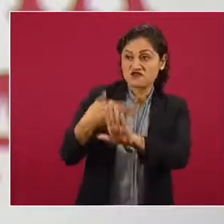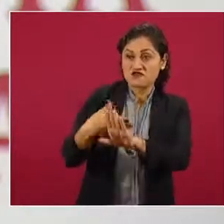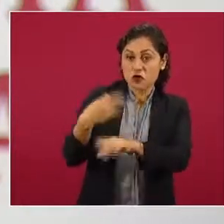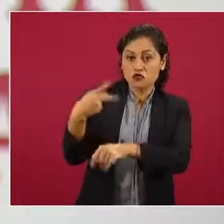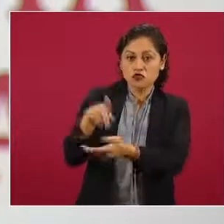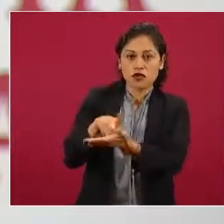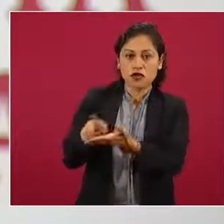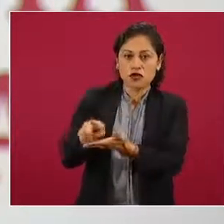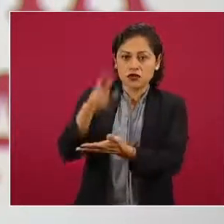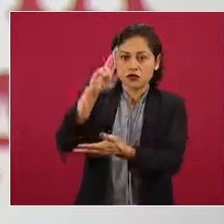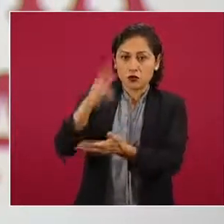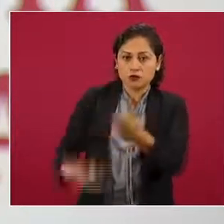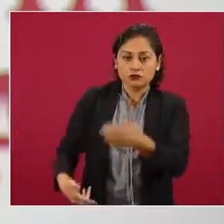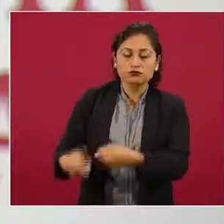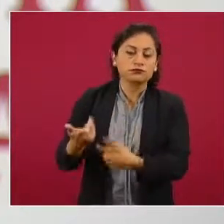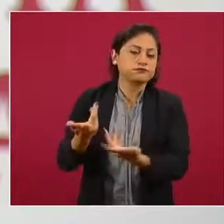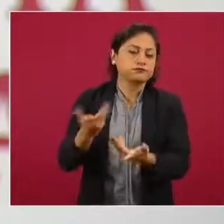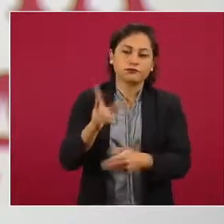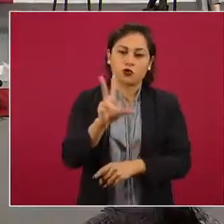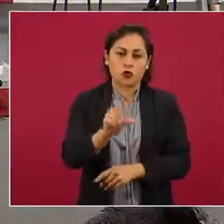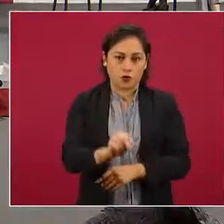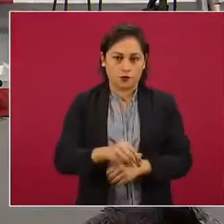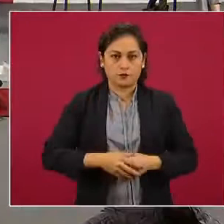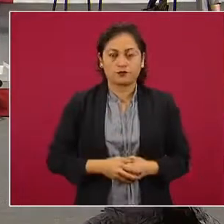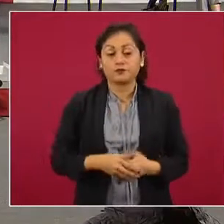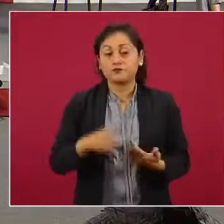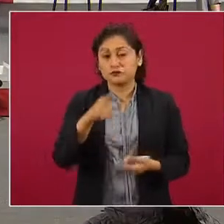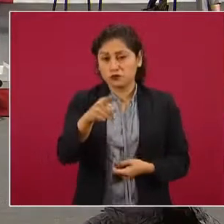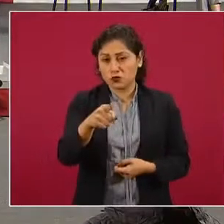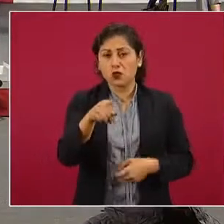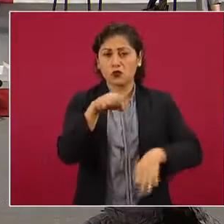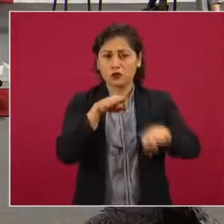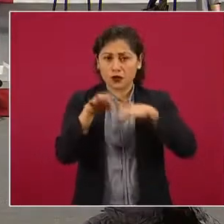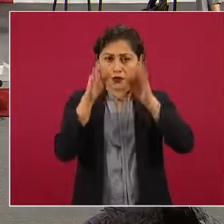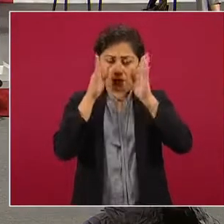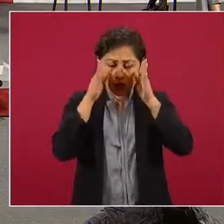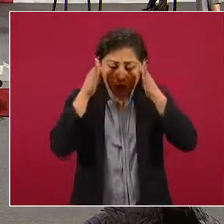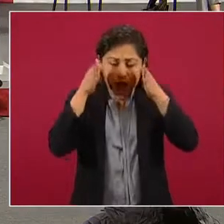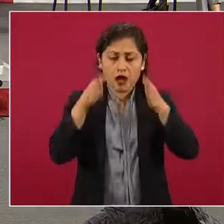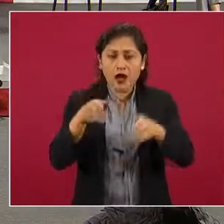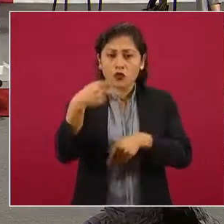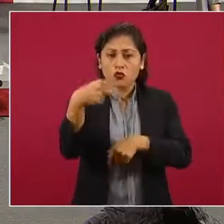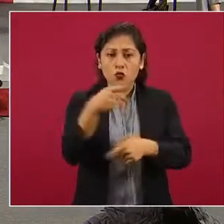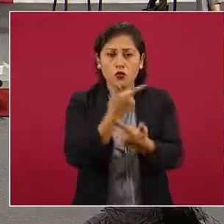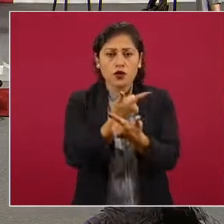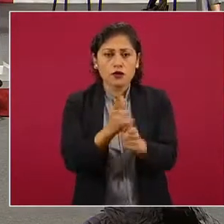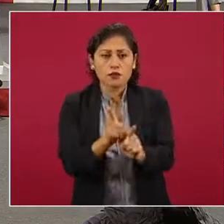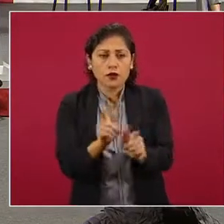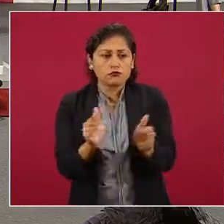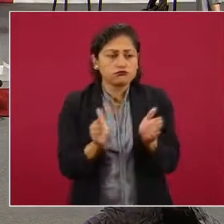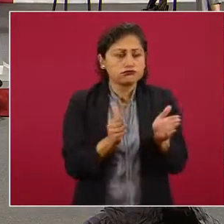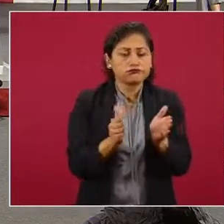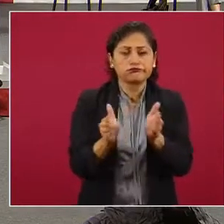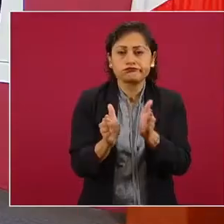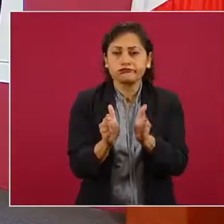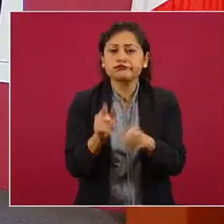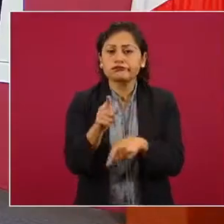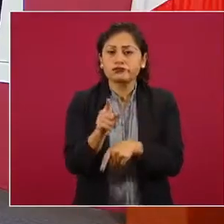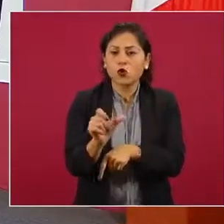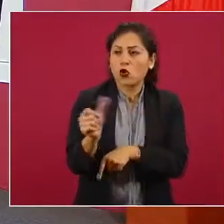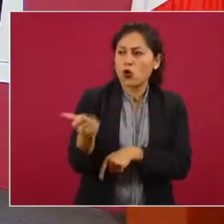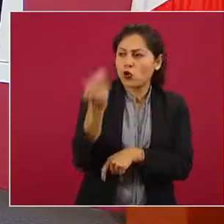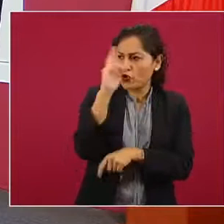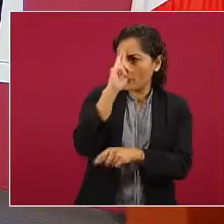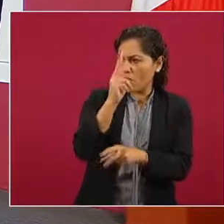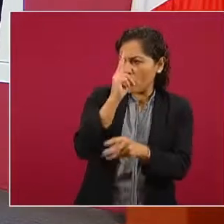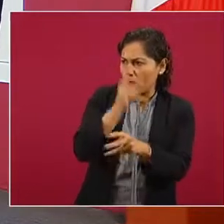derechos. Trabaja por expandir tu libertad y la de los otros, combatiendo las prohibiciones sin sentido, las